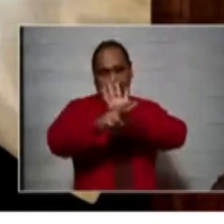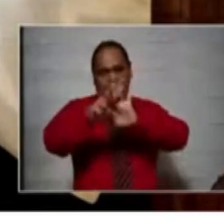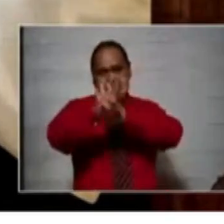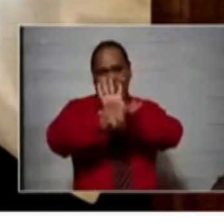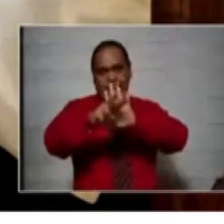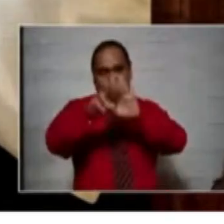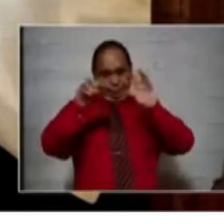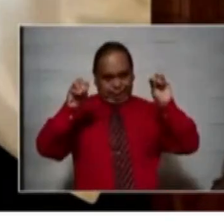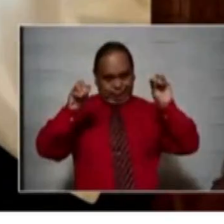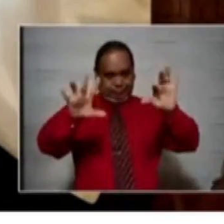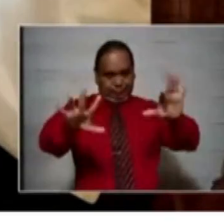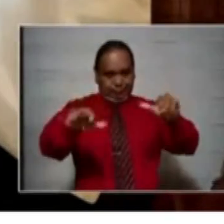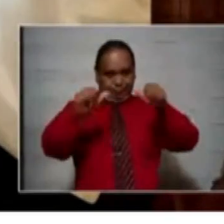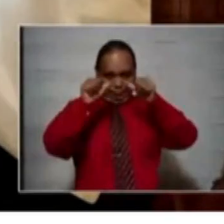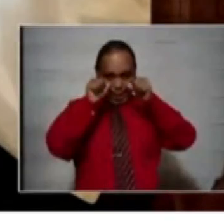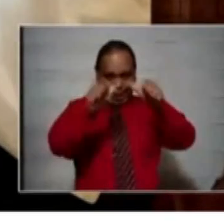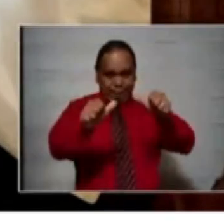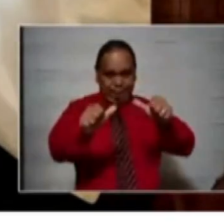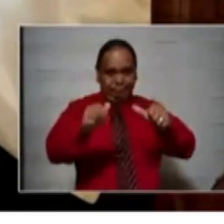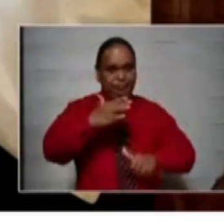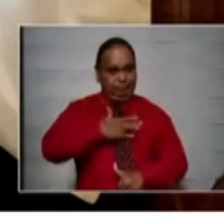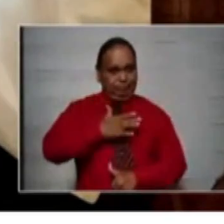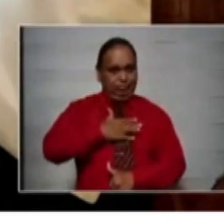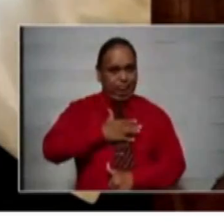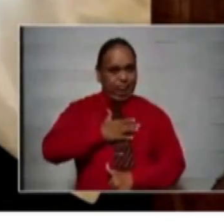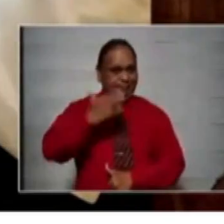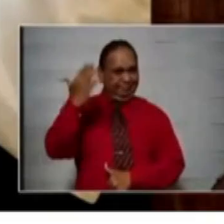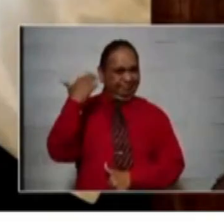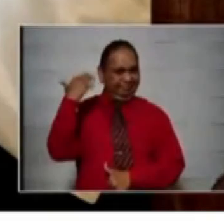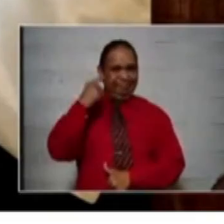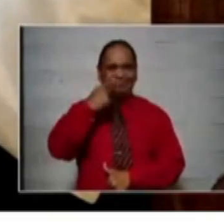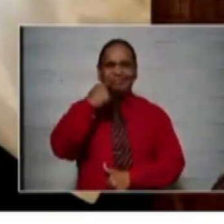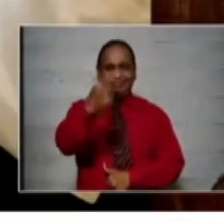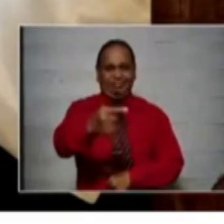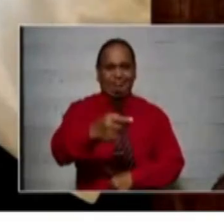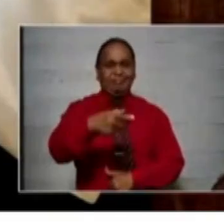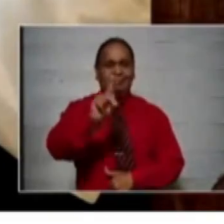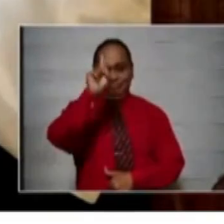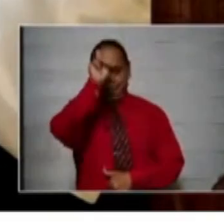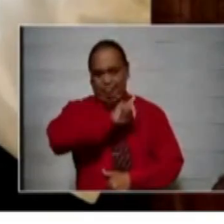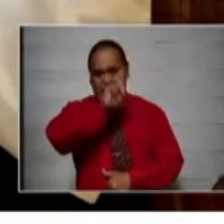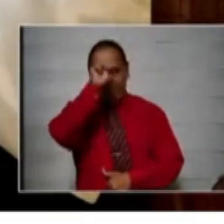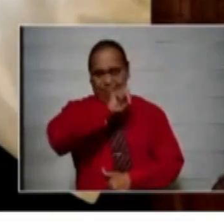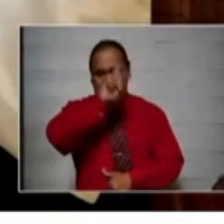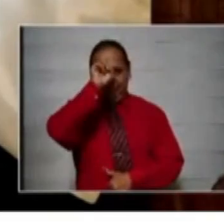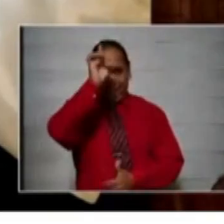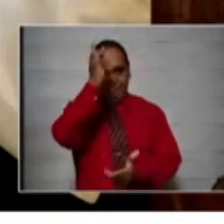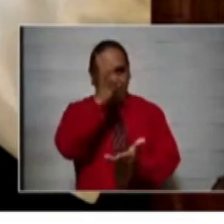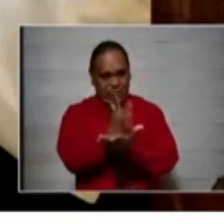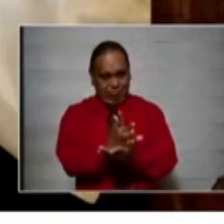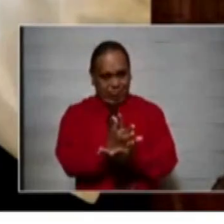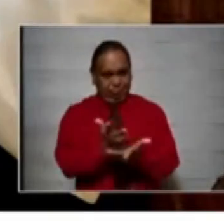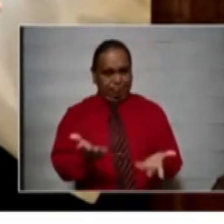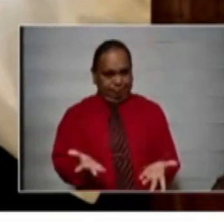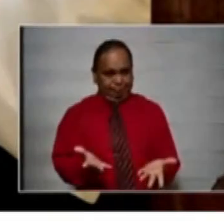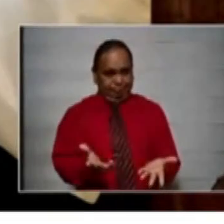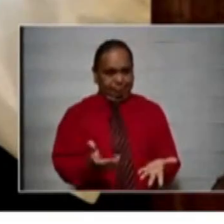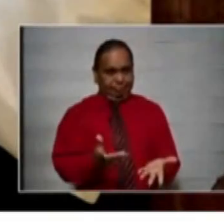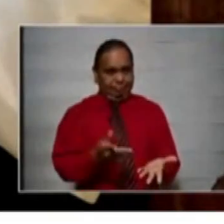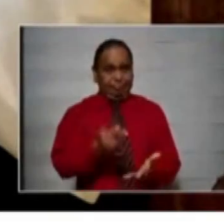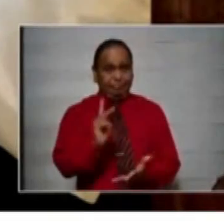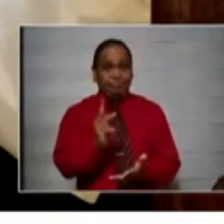para que escuchen lo que yo dije sobre como una recomendación a las diputadas porque pues